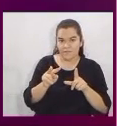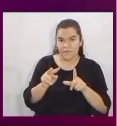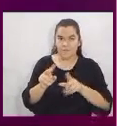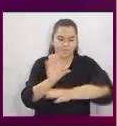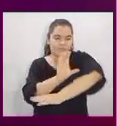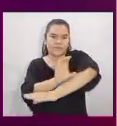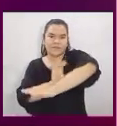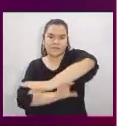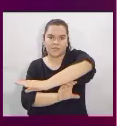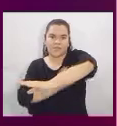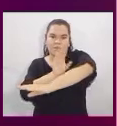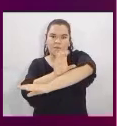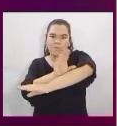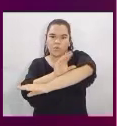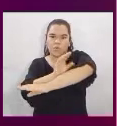acá, hay